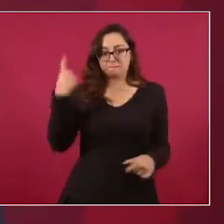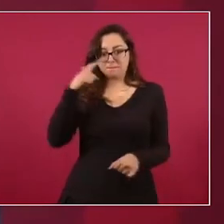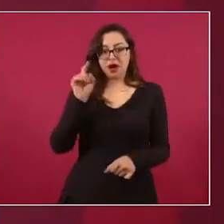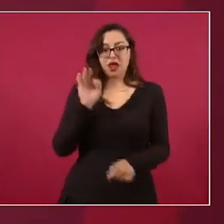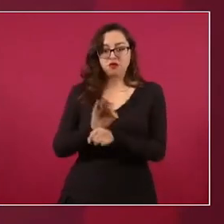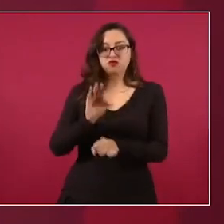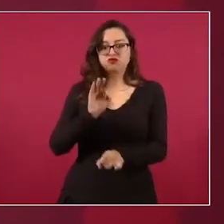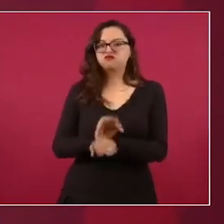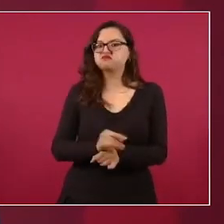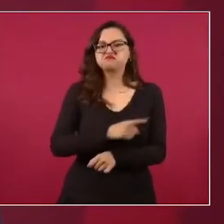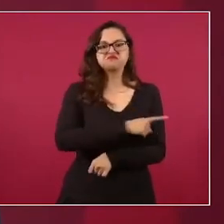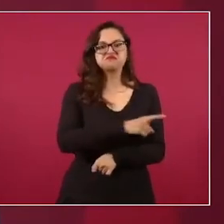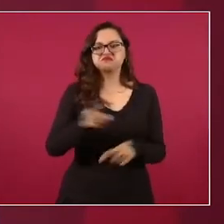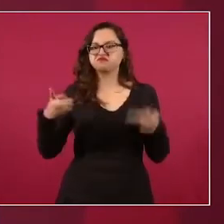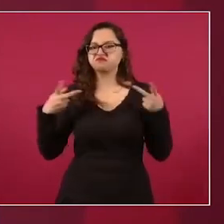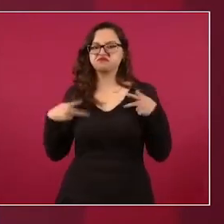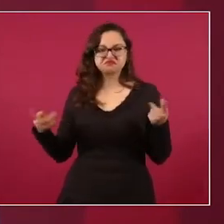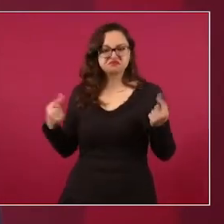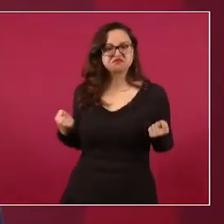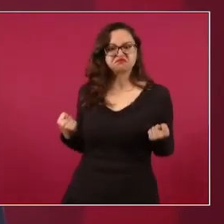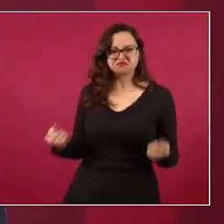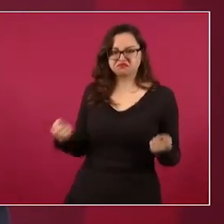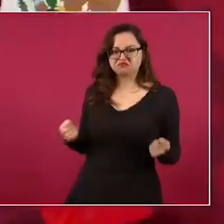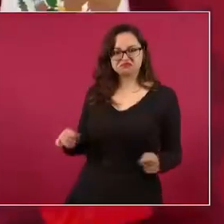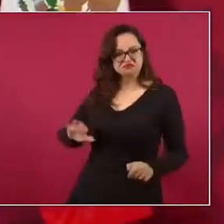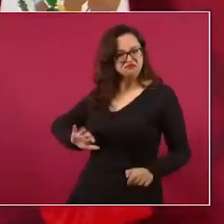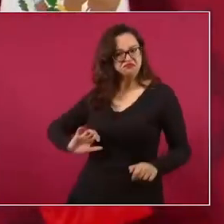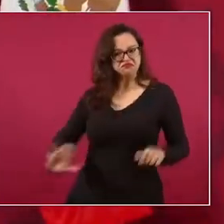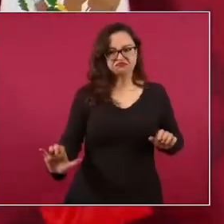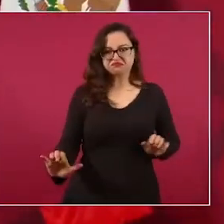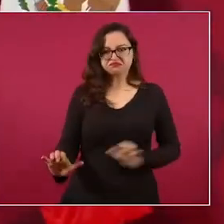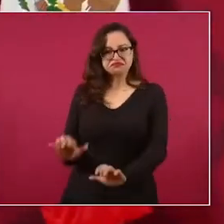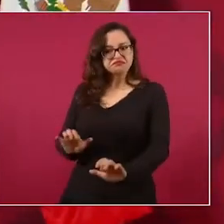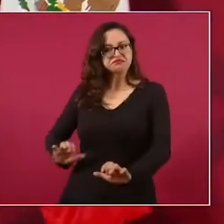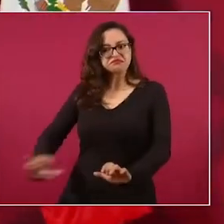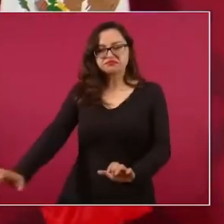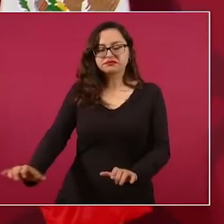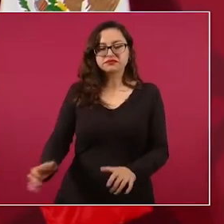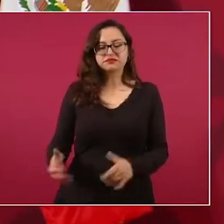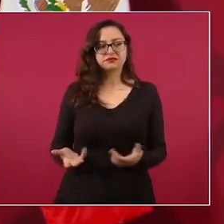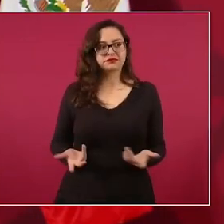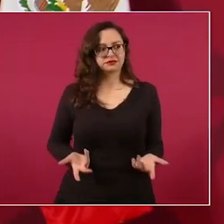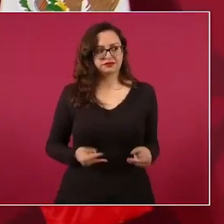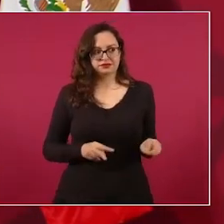seguía y seguía y seguía y seguía gente. Y le hablé